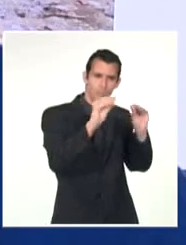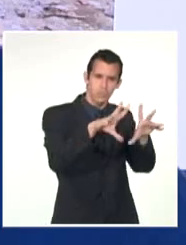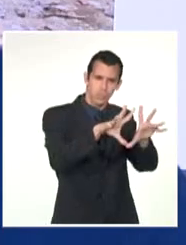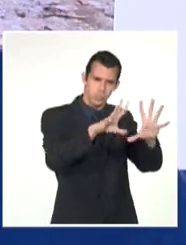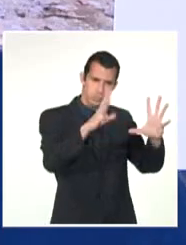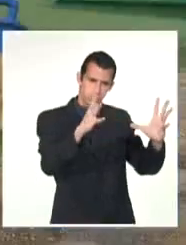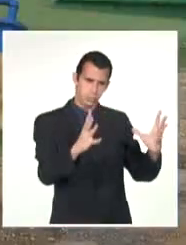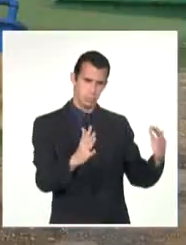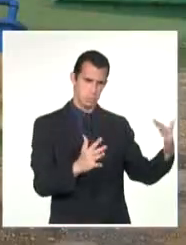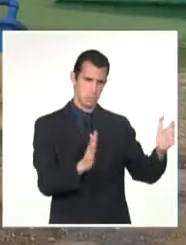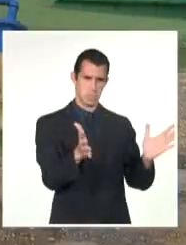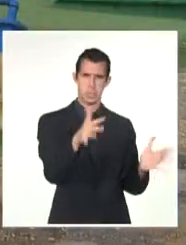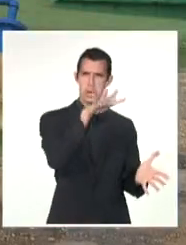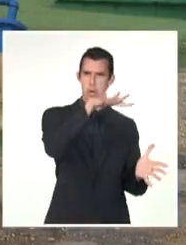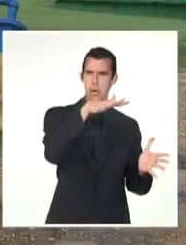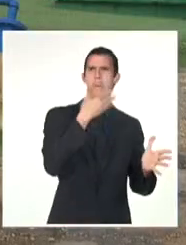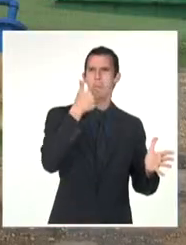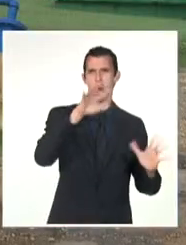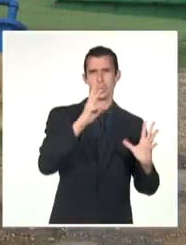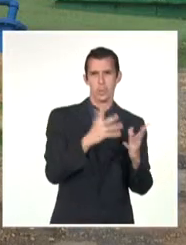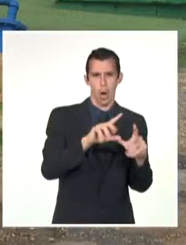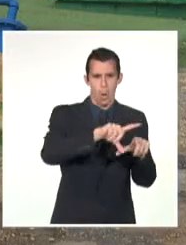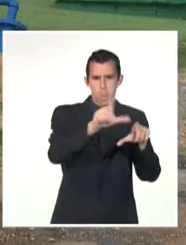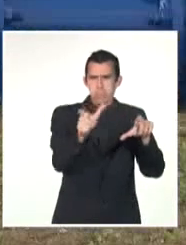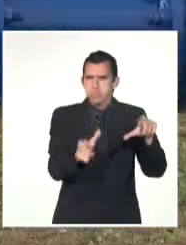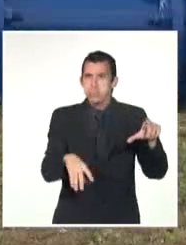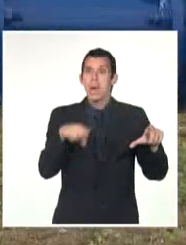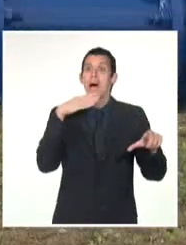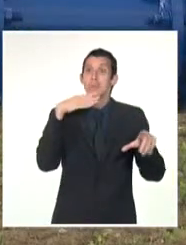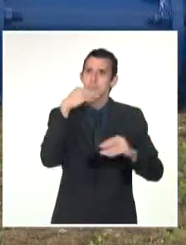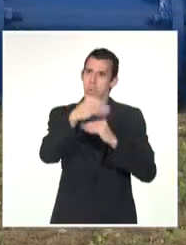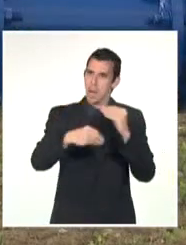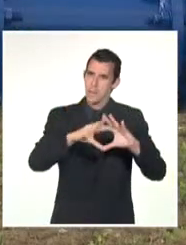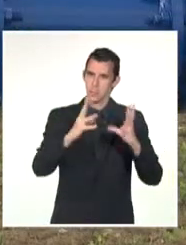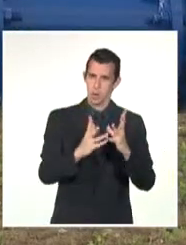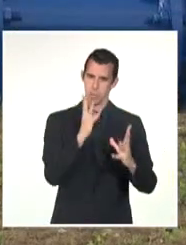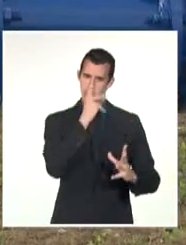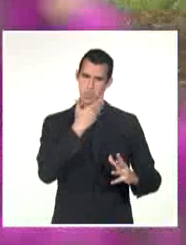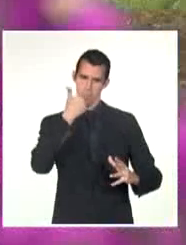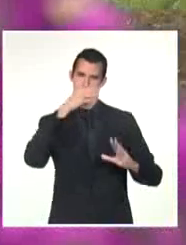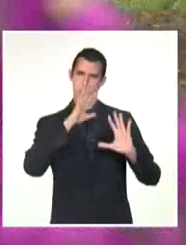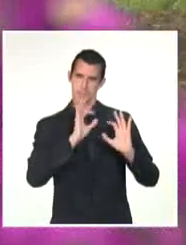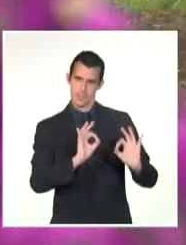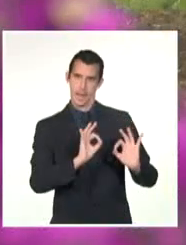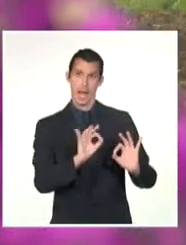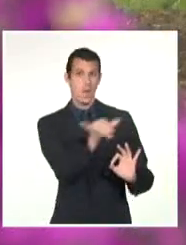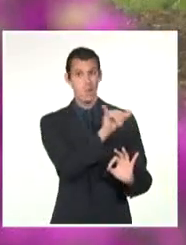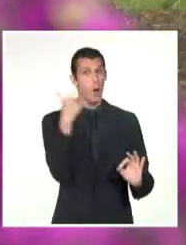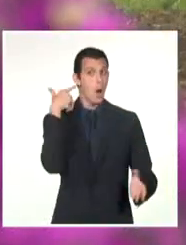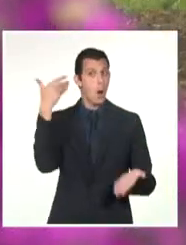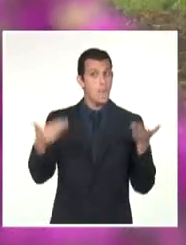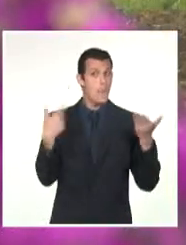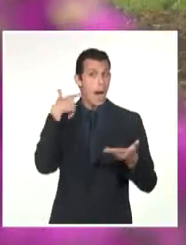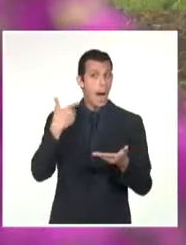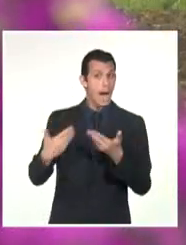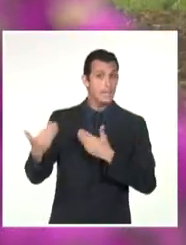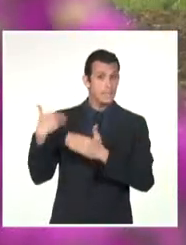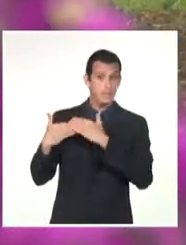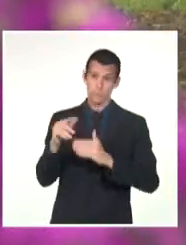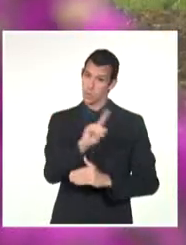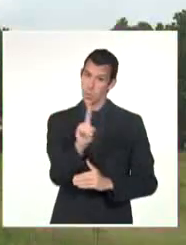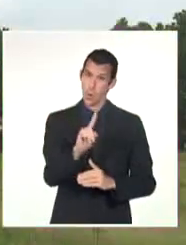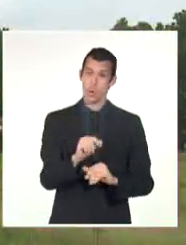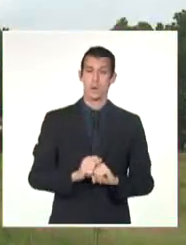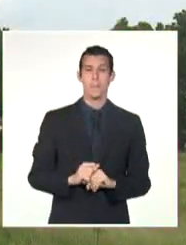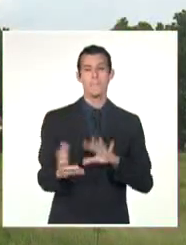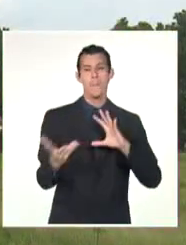que por un carro cisterna. Cada año, la gestión de agua y saneamiento en el país destina entre el